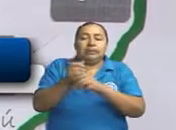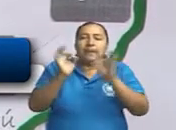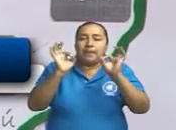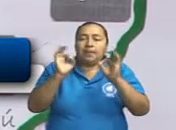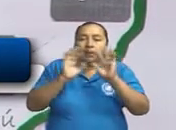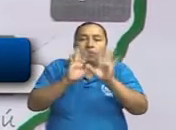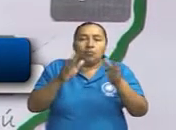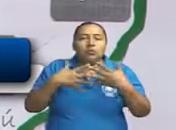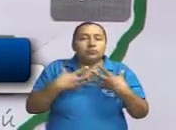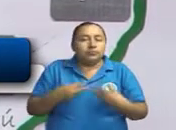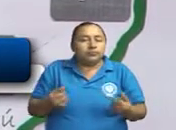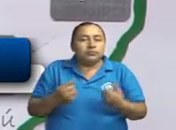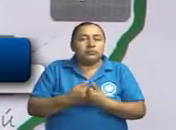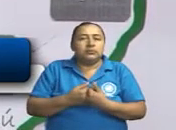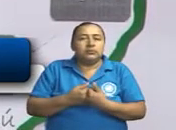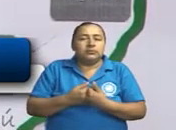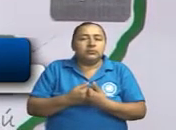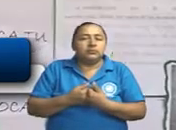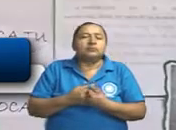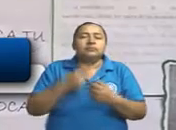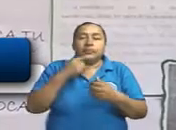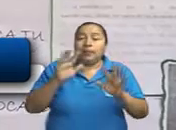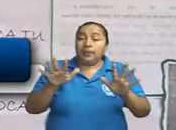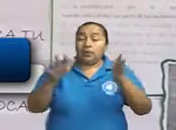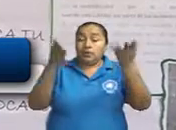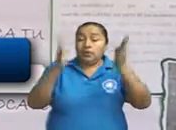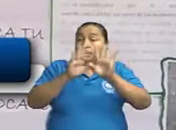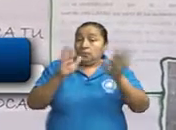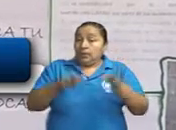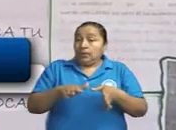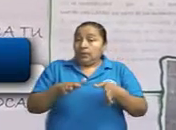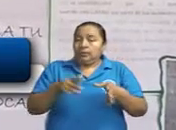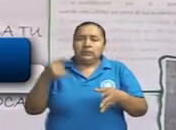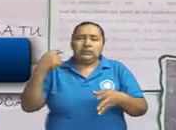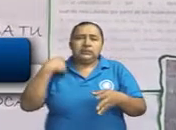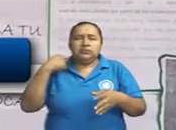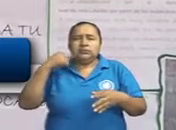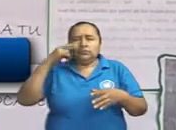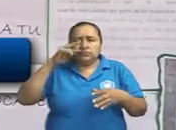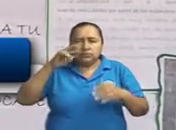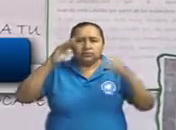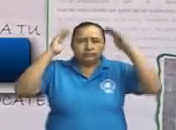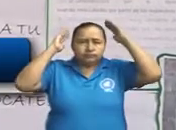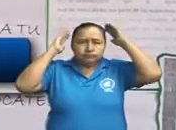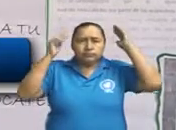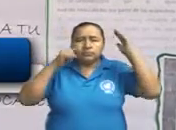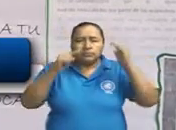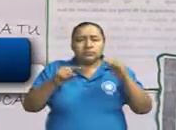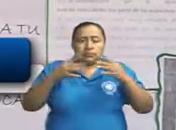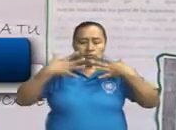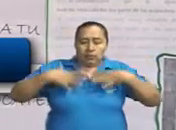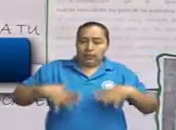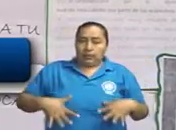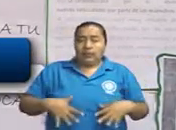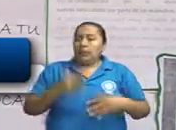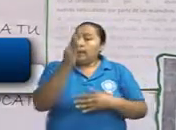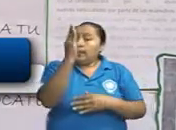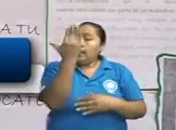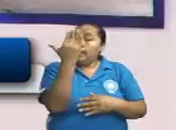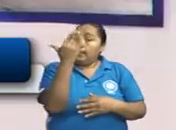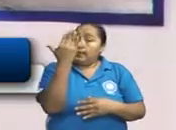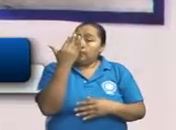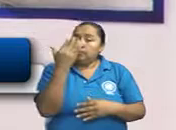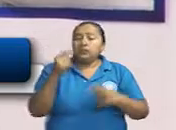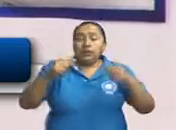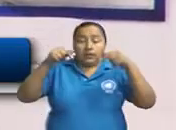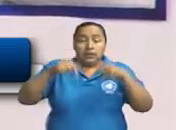Ya, quizá las mujeres, la mayoría de las mujeres se visten frente al espejo, doctor. Así es. El espejo en esta